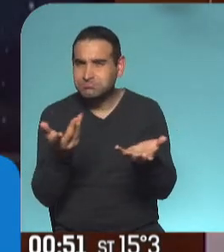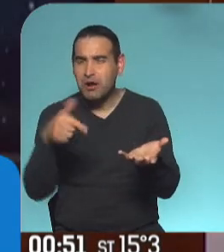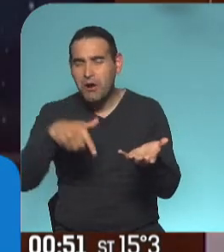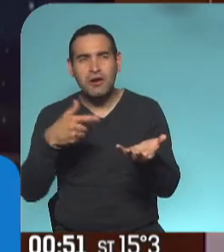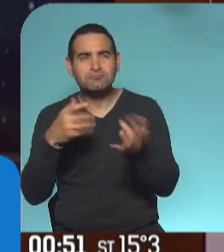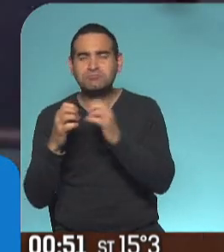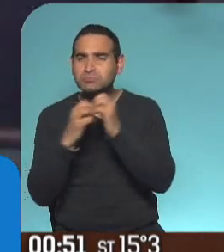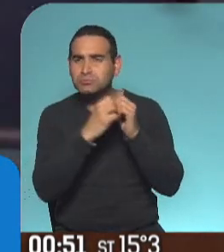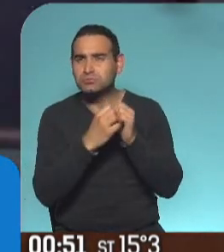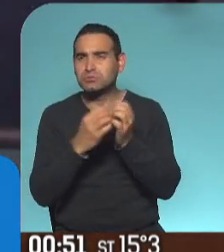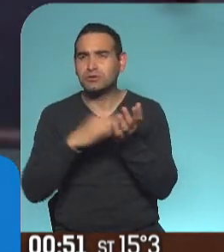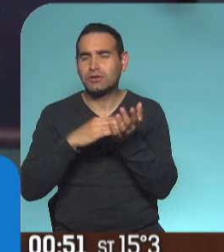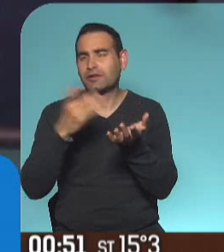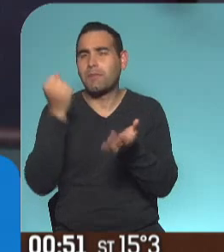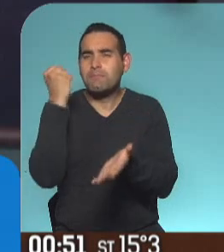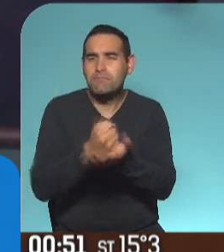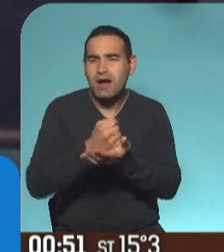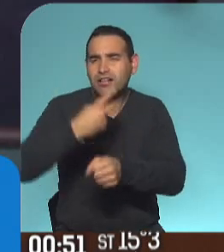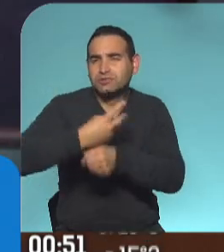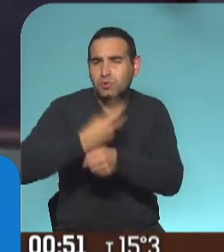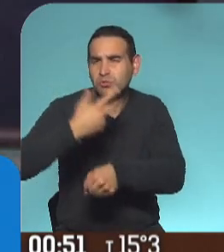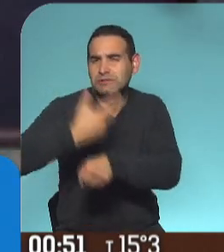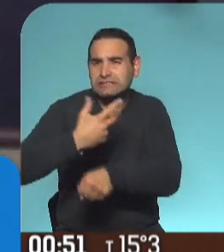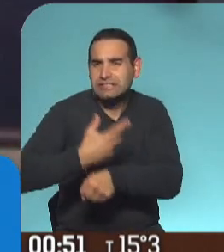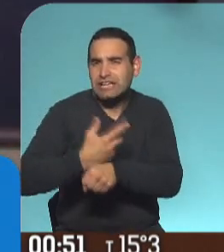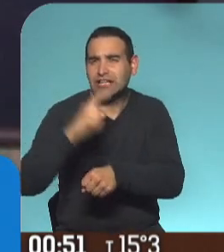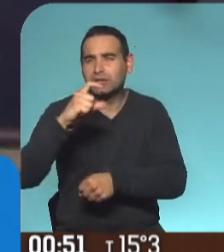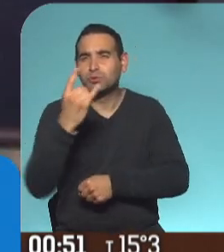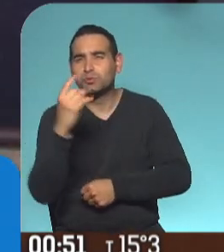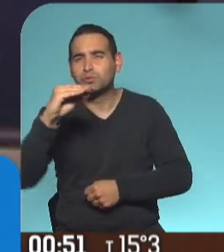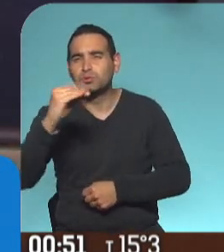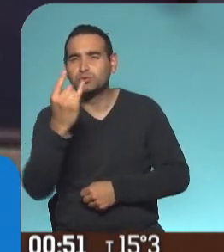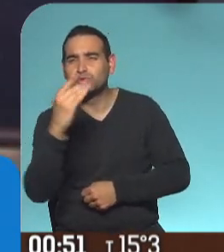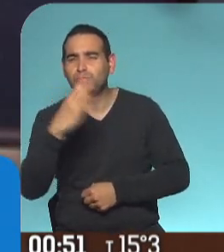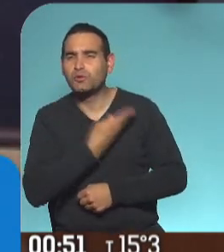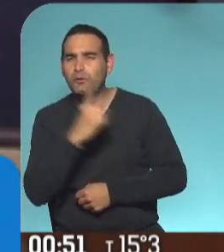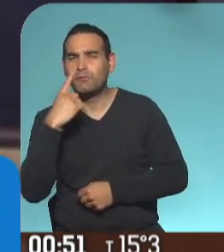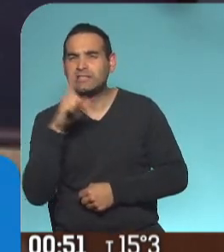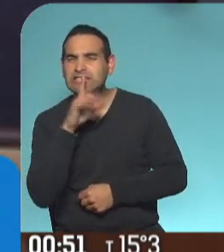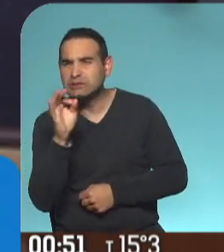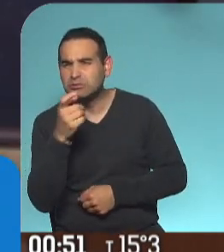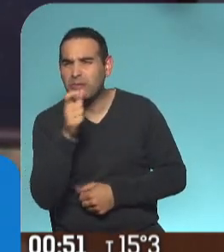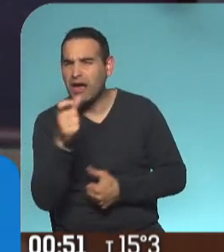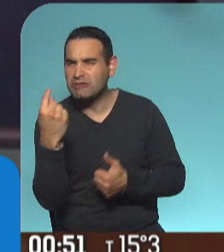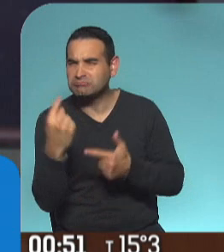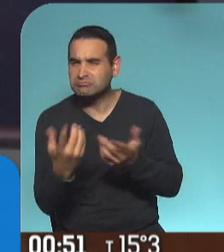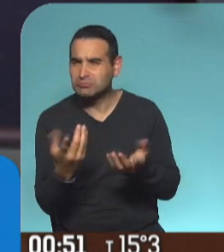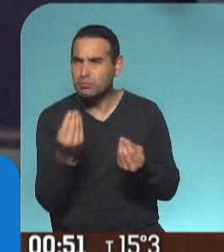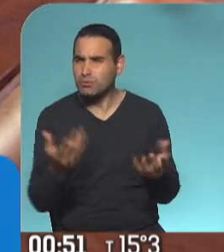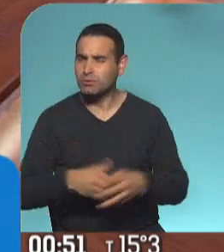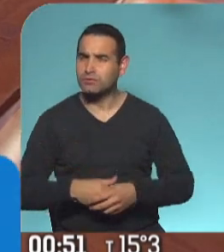te escucho frito y otro otro tipo de personajes o de palabras por